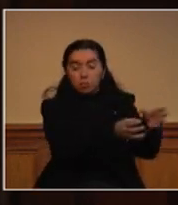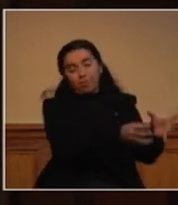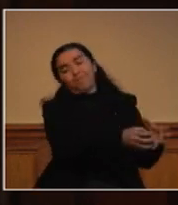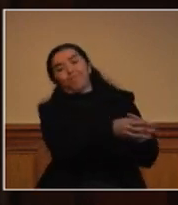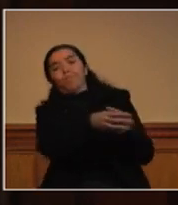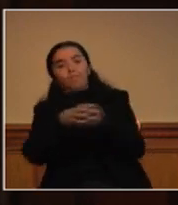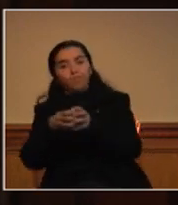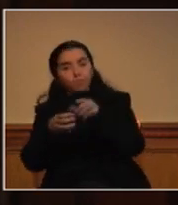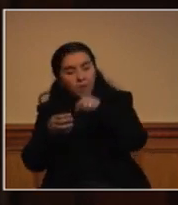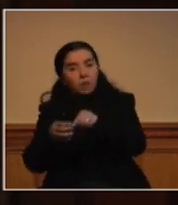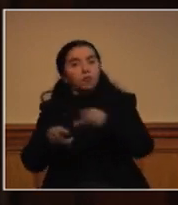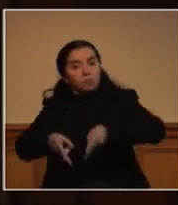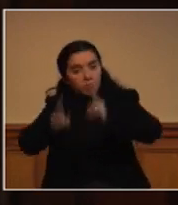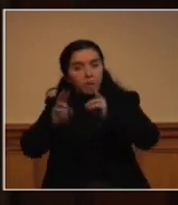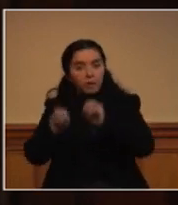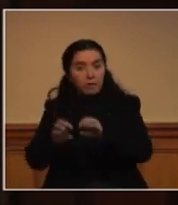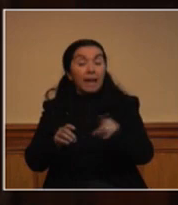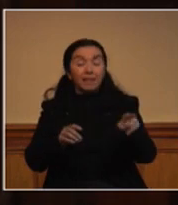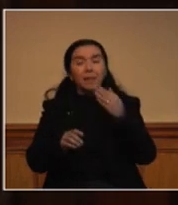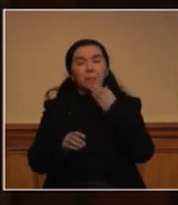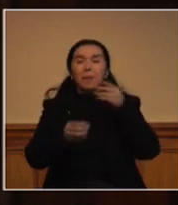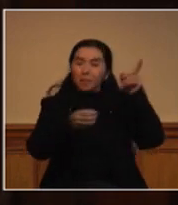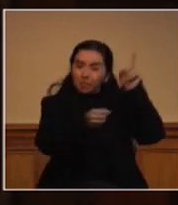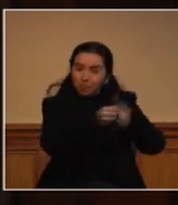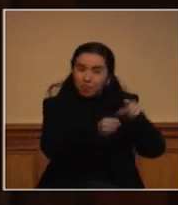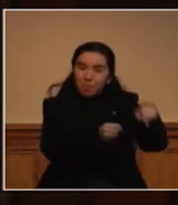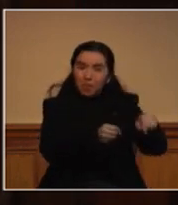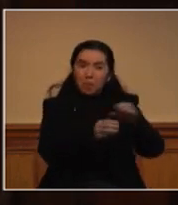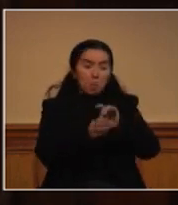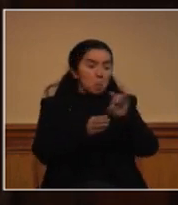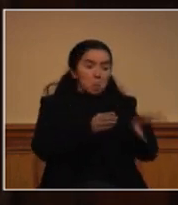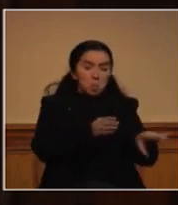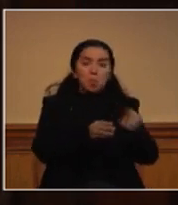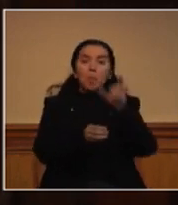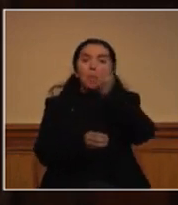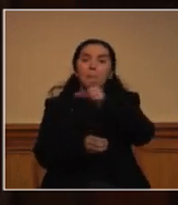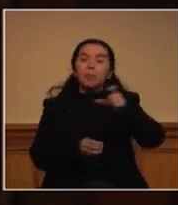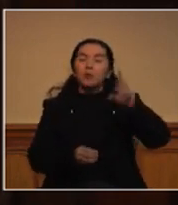se encuentran también las personas con discapacidad. En 2001 la